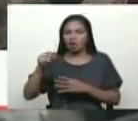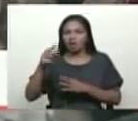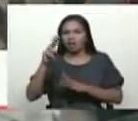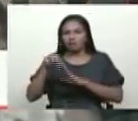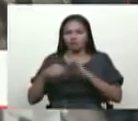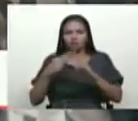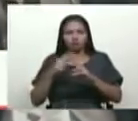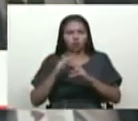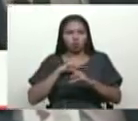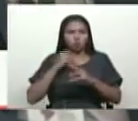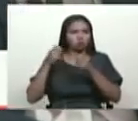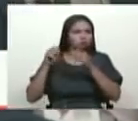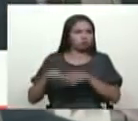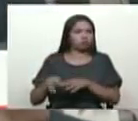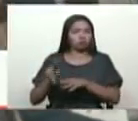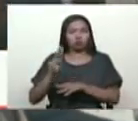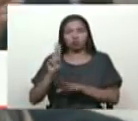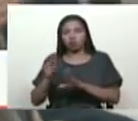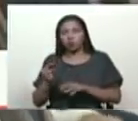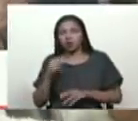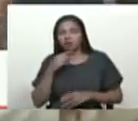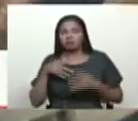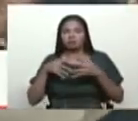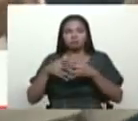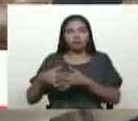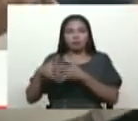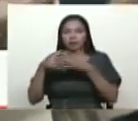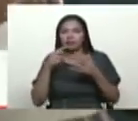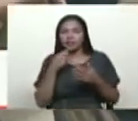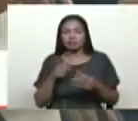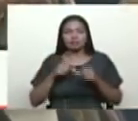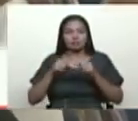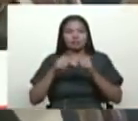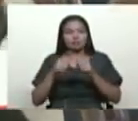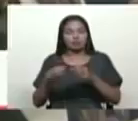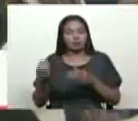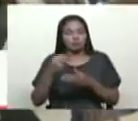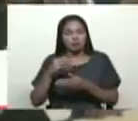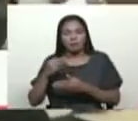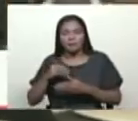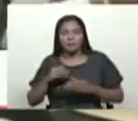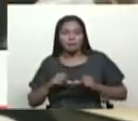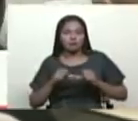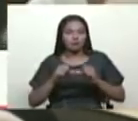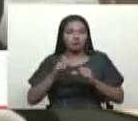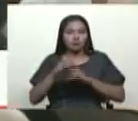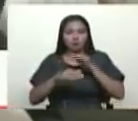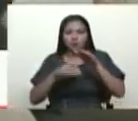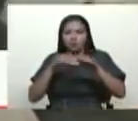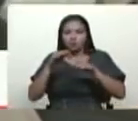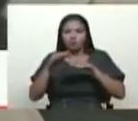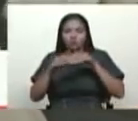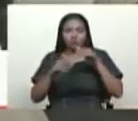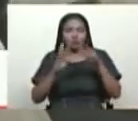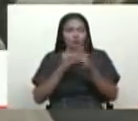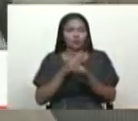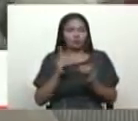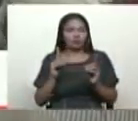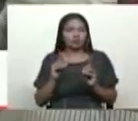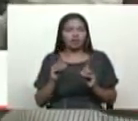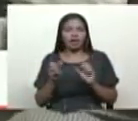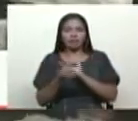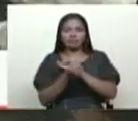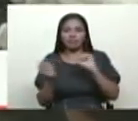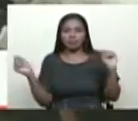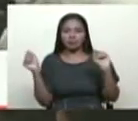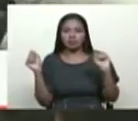nos rendiremos, y le ha dicho al imperio, continuaremos perseverando en este camino de dignidad, de